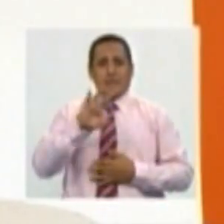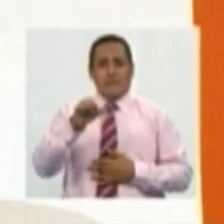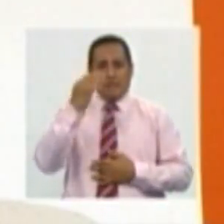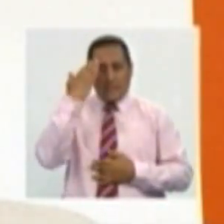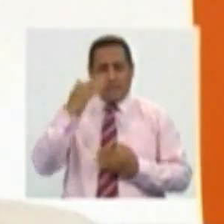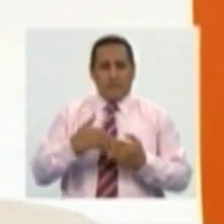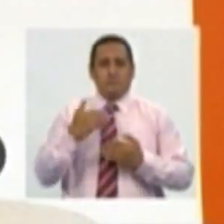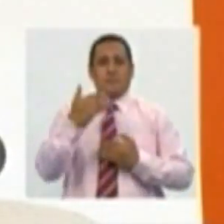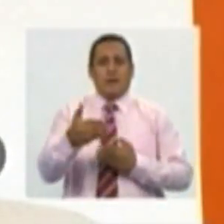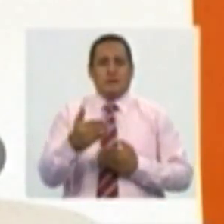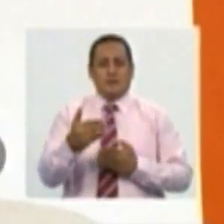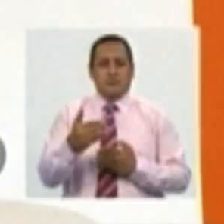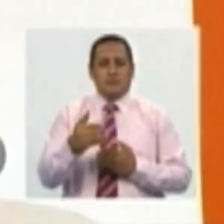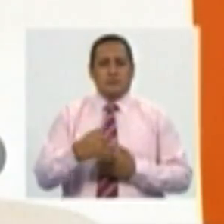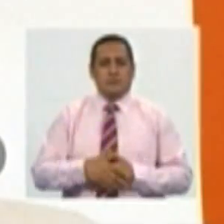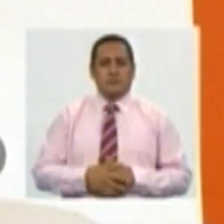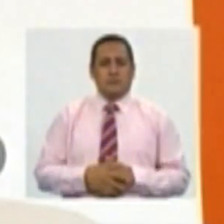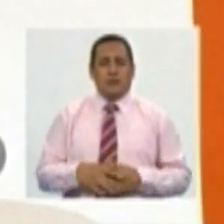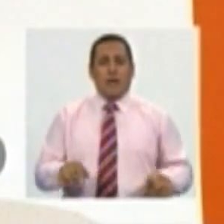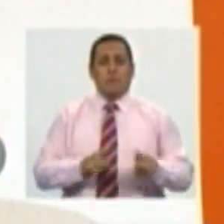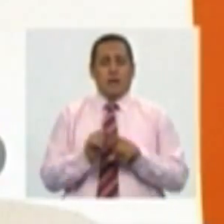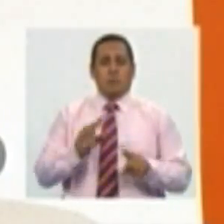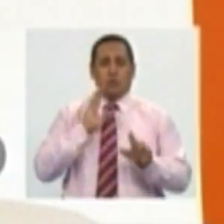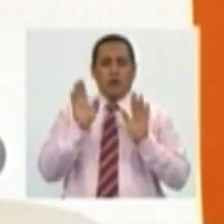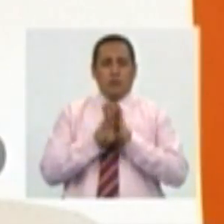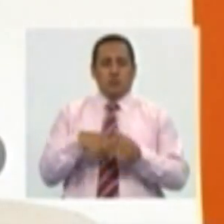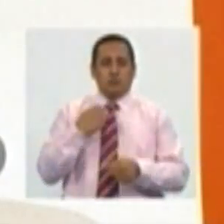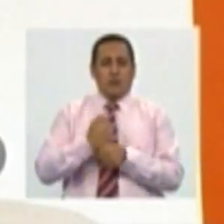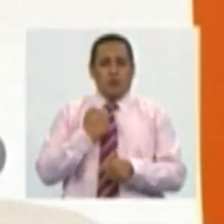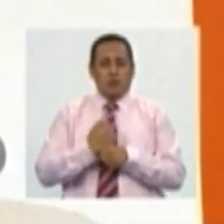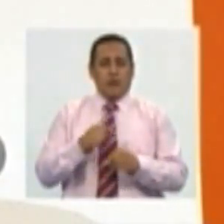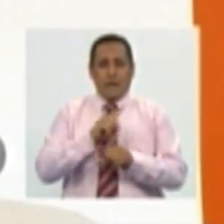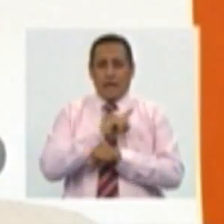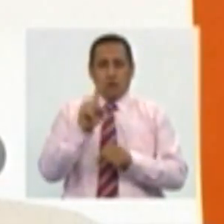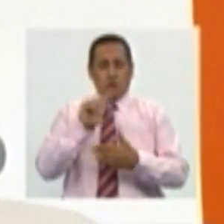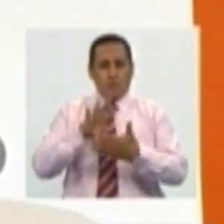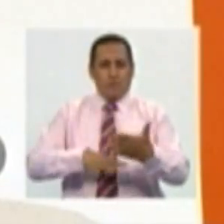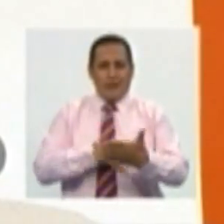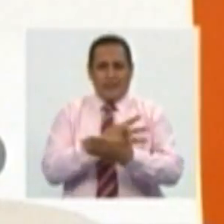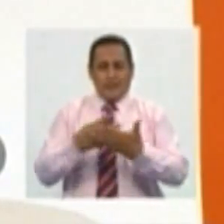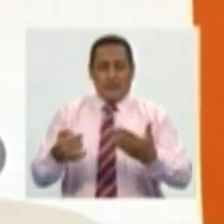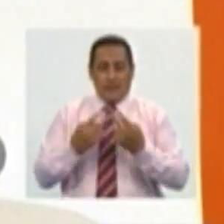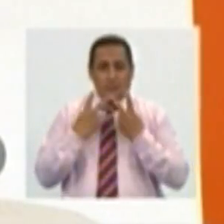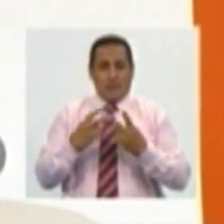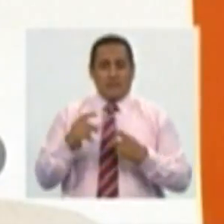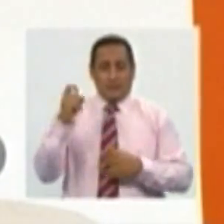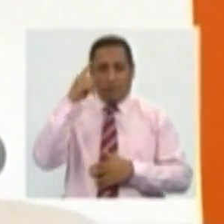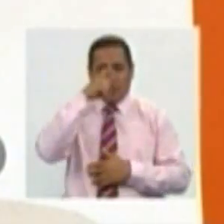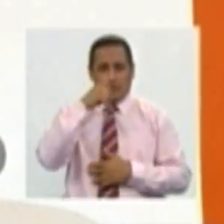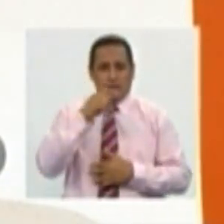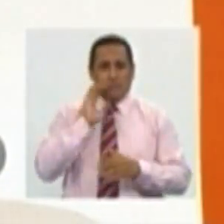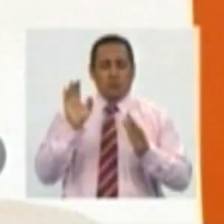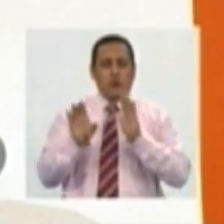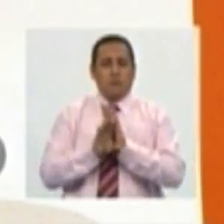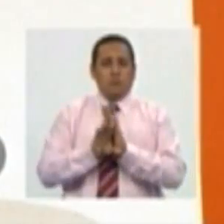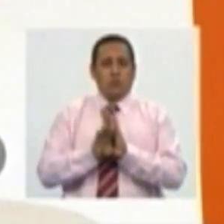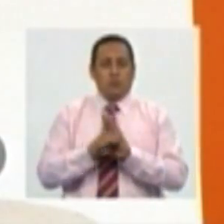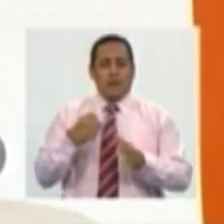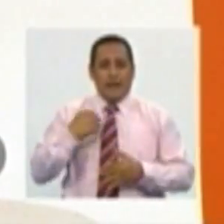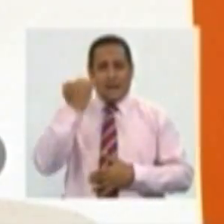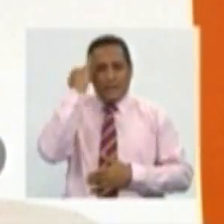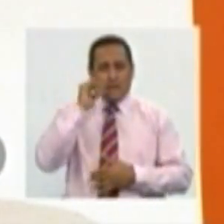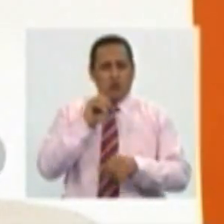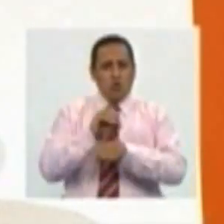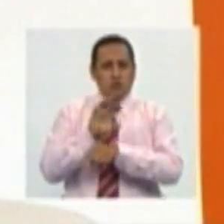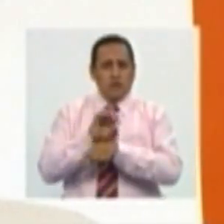30 días más. ¿Así? ¿Okay? Sí. En caso de una trabajadora que no esté en planilla y que esté en esta situación, la